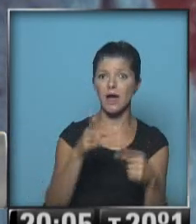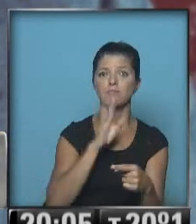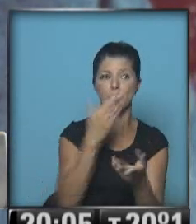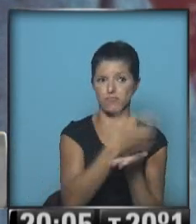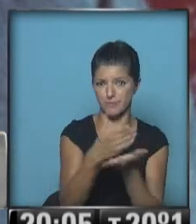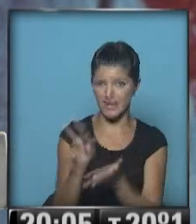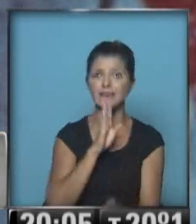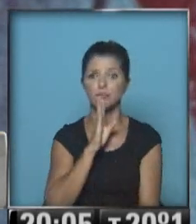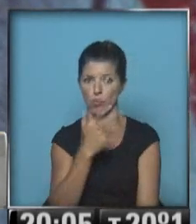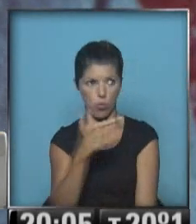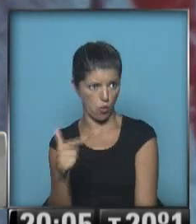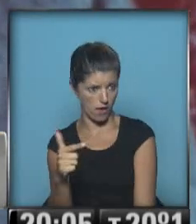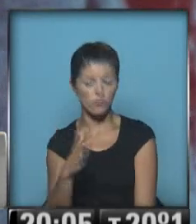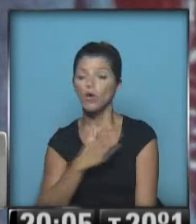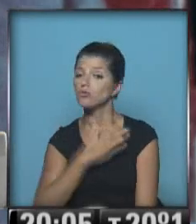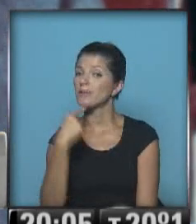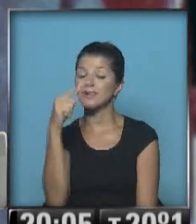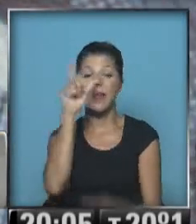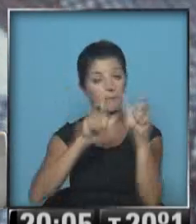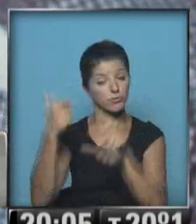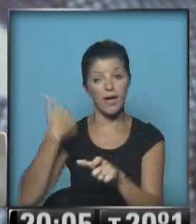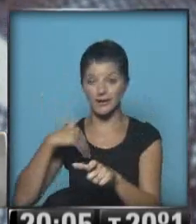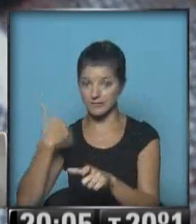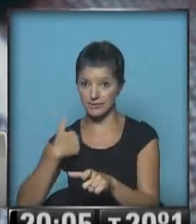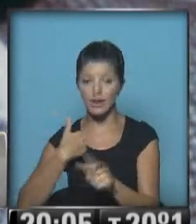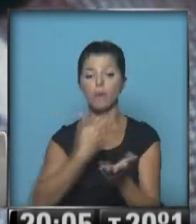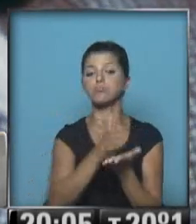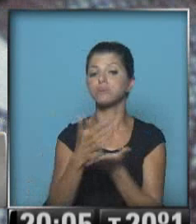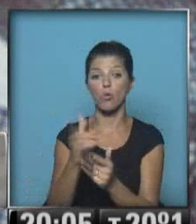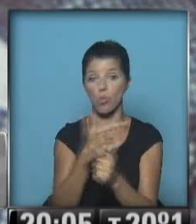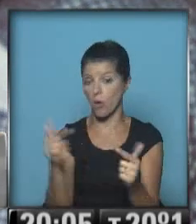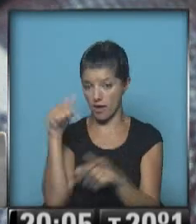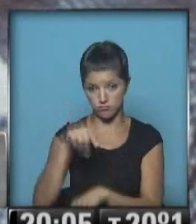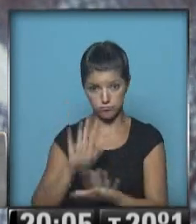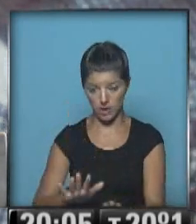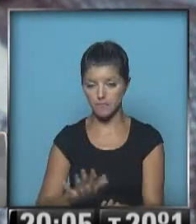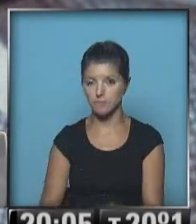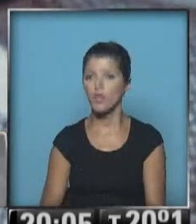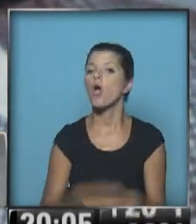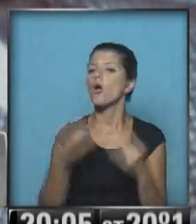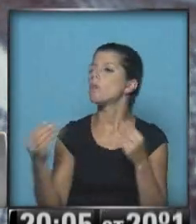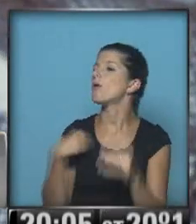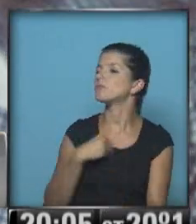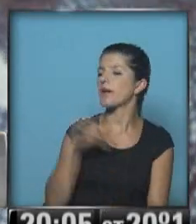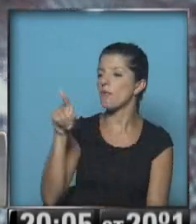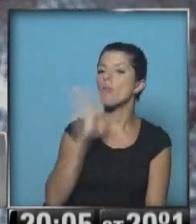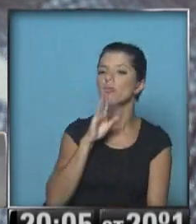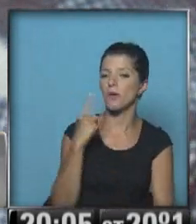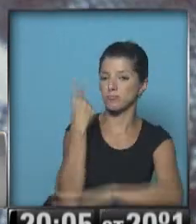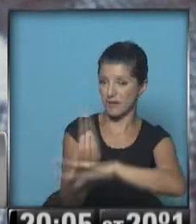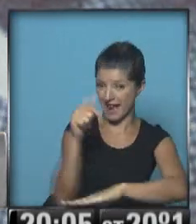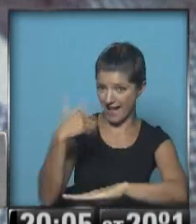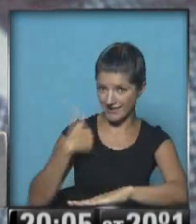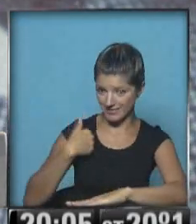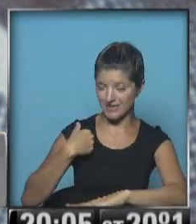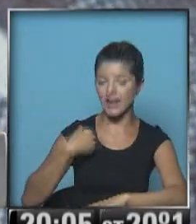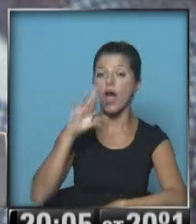Argentina diré que la gente Argentina no es antisemita cómo es vivir como un judío en Argentina Roberto